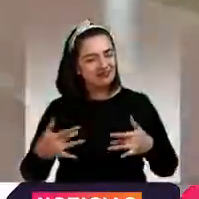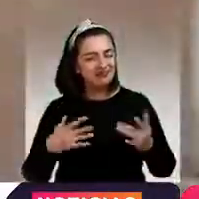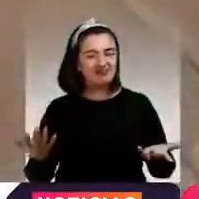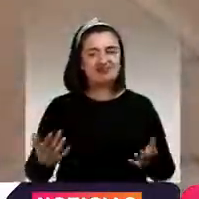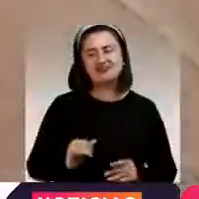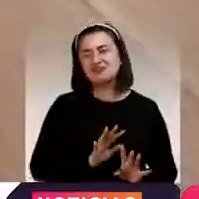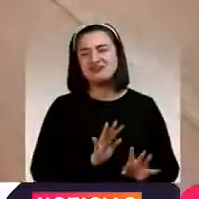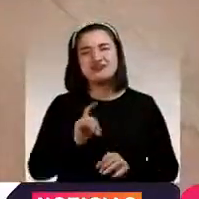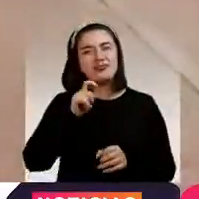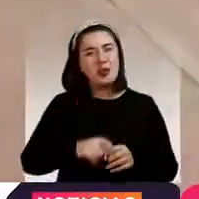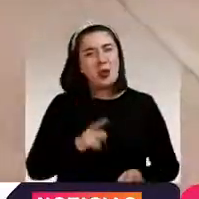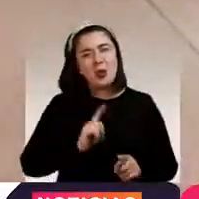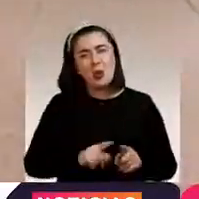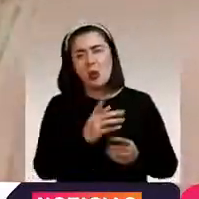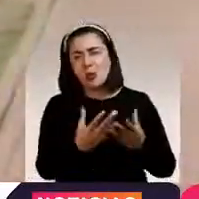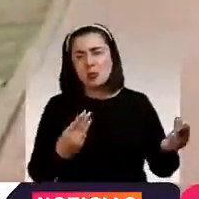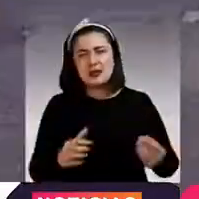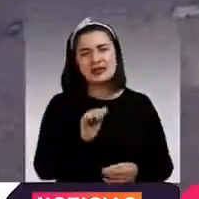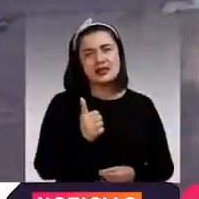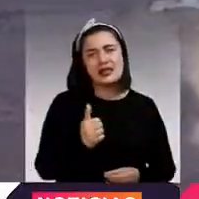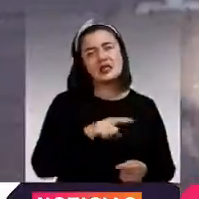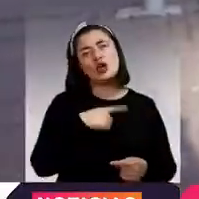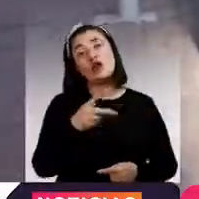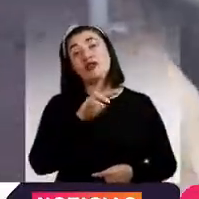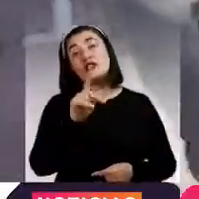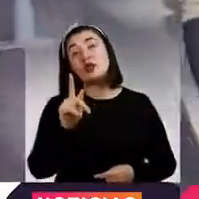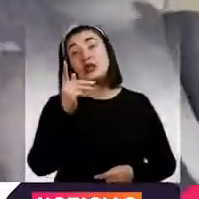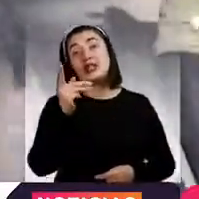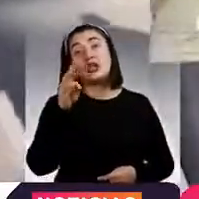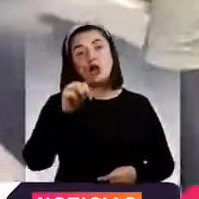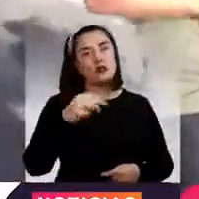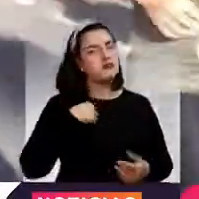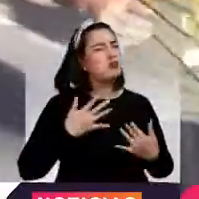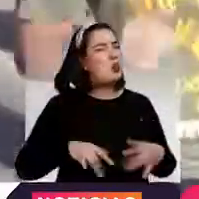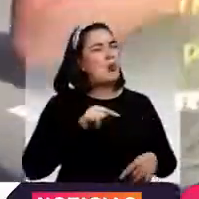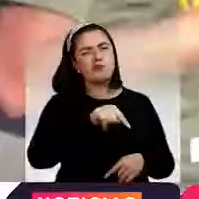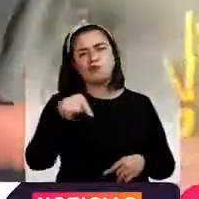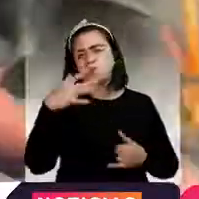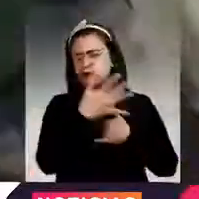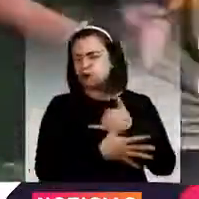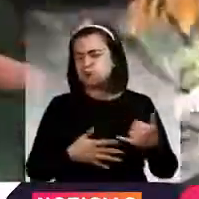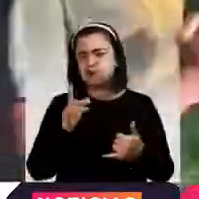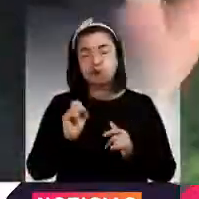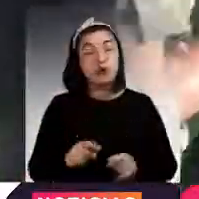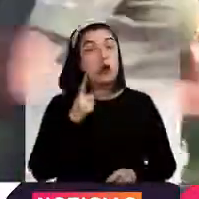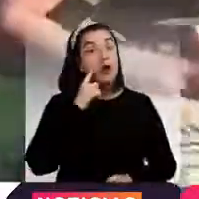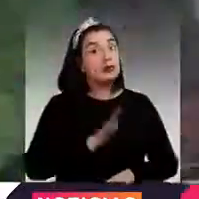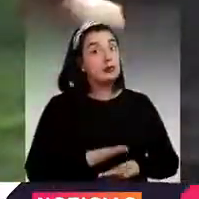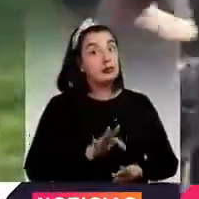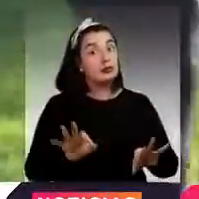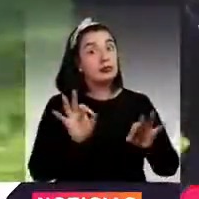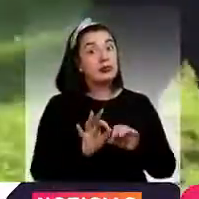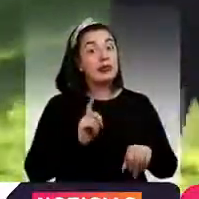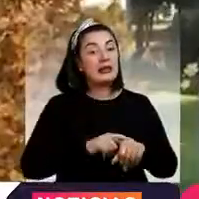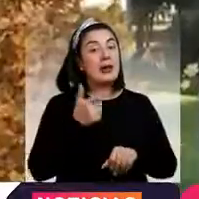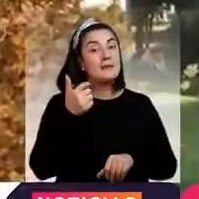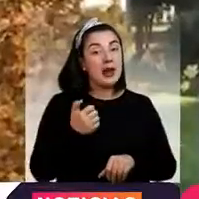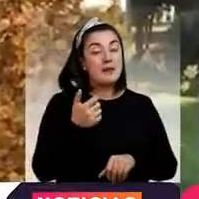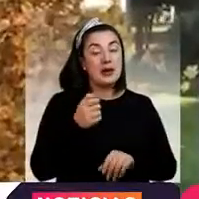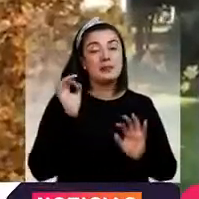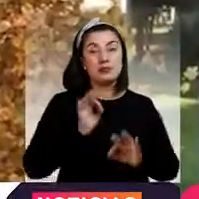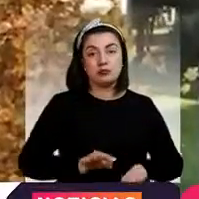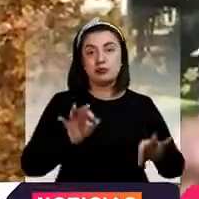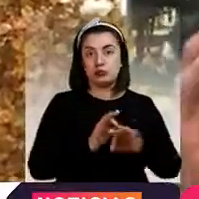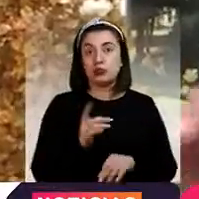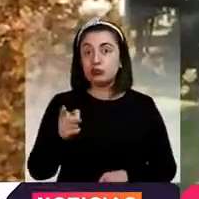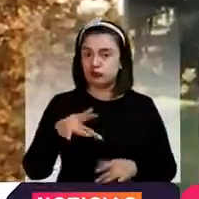participar en las modalidades de 10 y 21 kilómetros desde cualquier parte del país y no pueden olvidar registrar sus tiempos. Todos a gozar y a